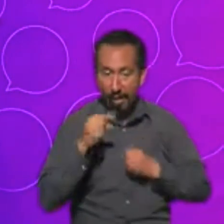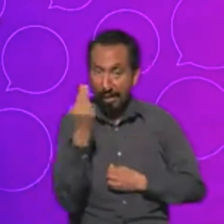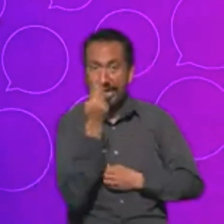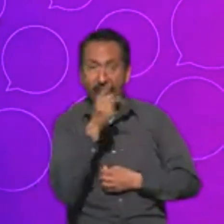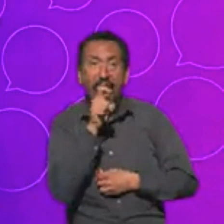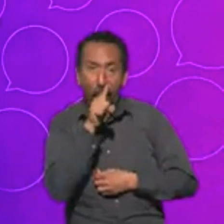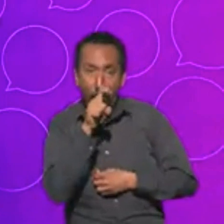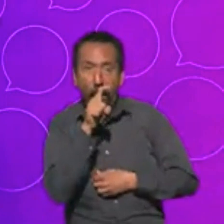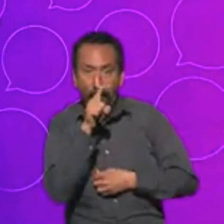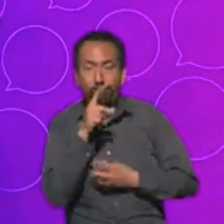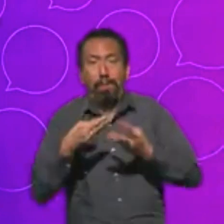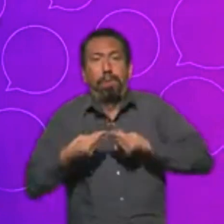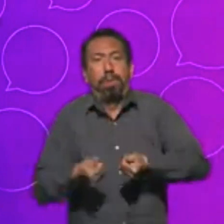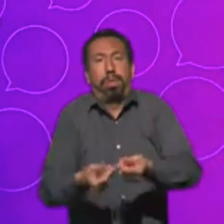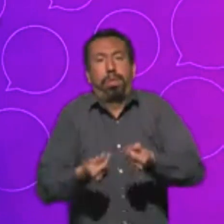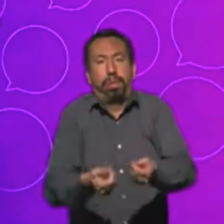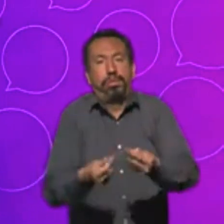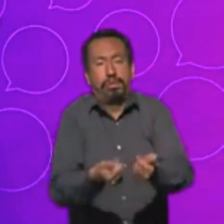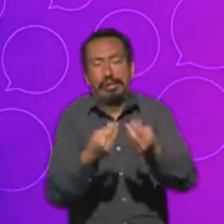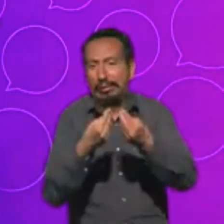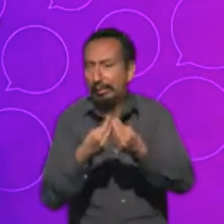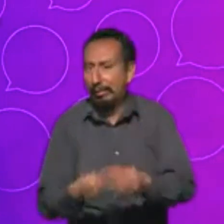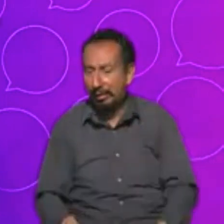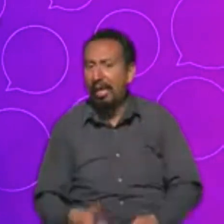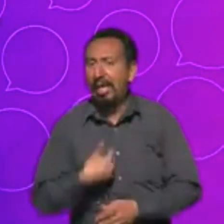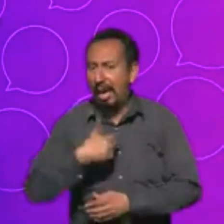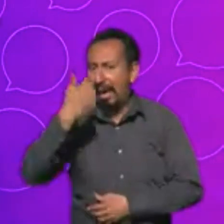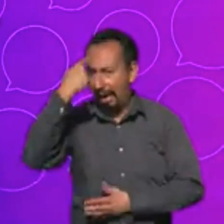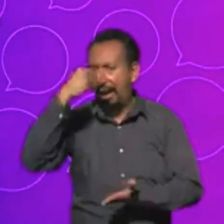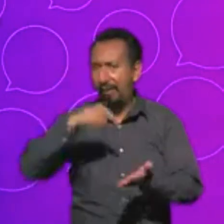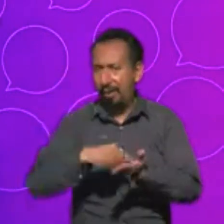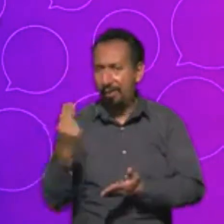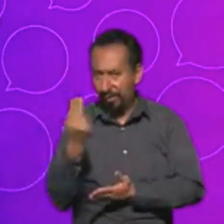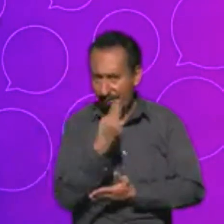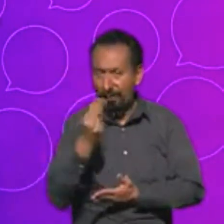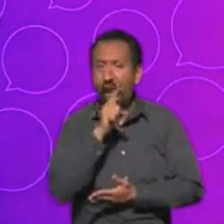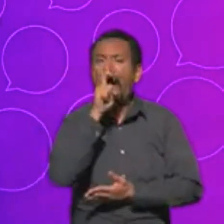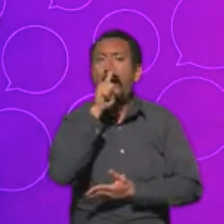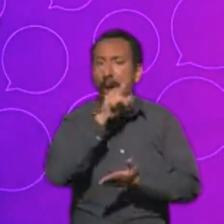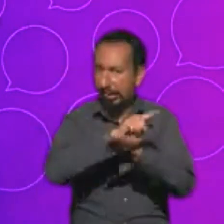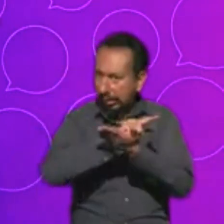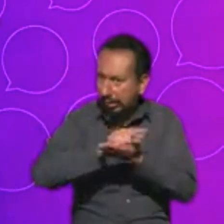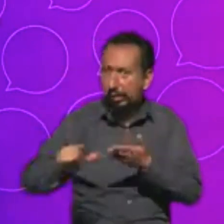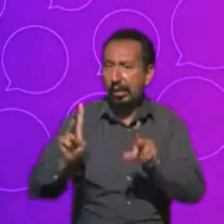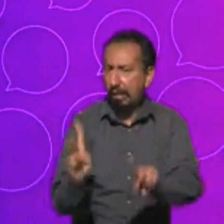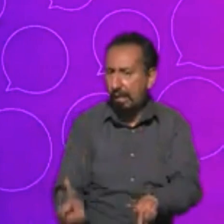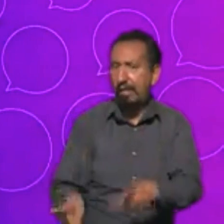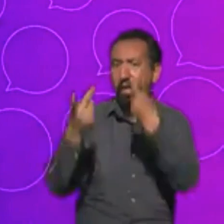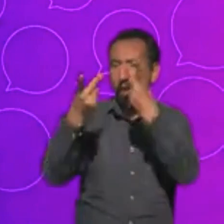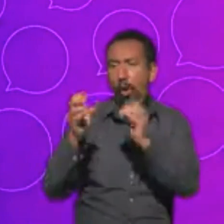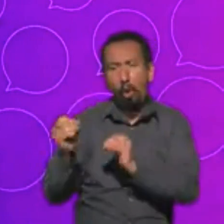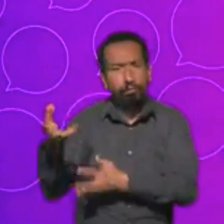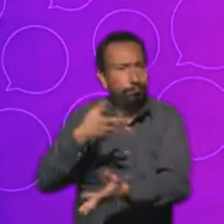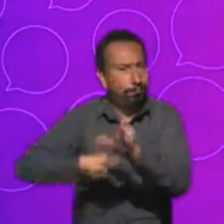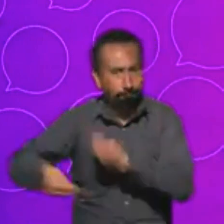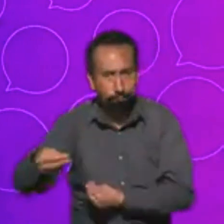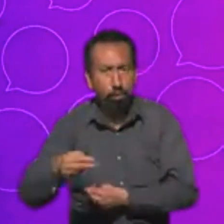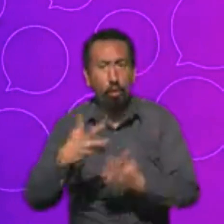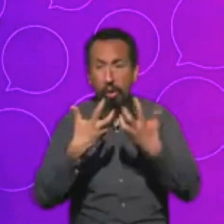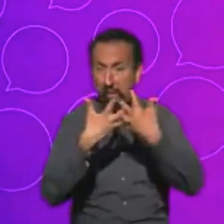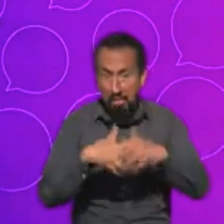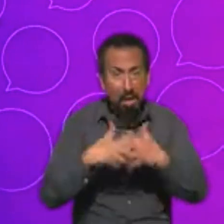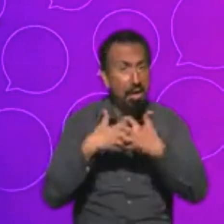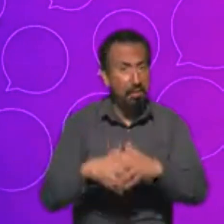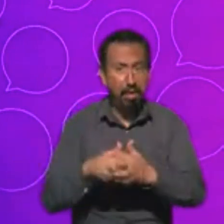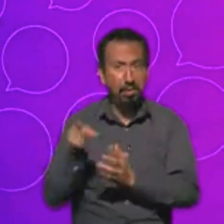lo que ocupamos también debemos de reusar el agua yo sí creo que el agua tratada se debe de vender a la industria o intercambiar no podemos tener empresas es que